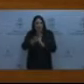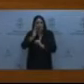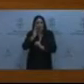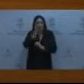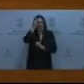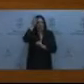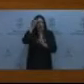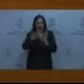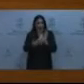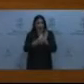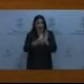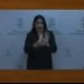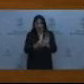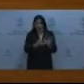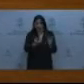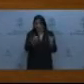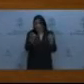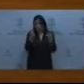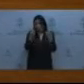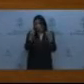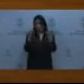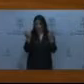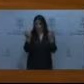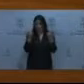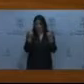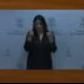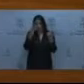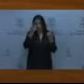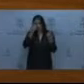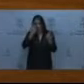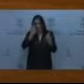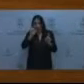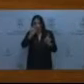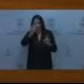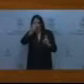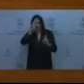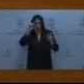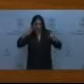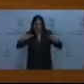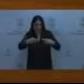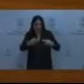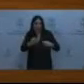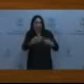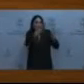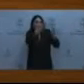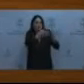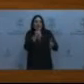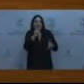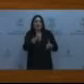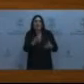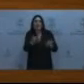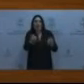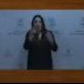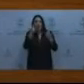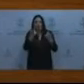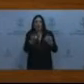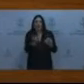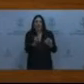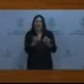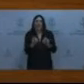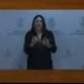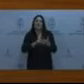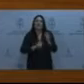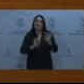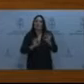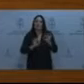educación que reciben los alumnos de la enseñanza concertada. Cuando usted me hablaba de los alumnos con necesidades especiales, hombre, habrá que hablar las